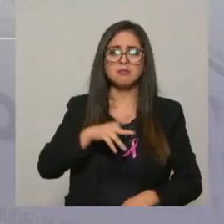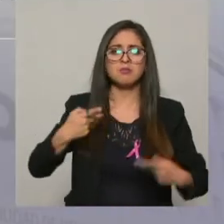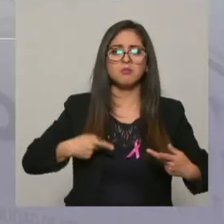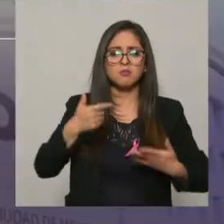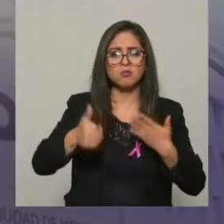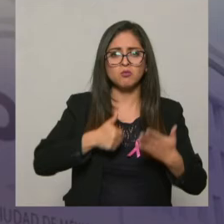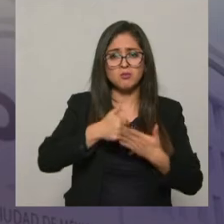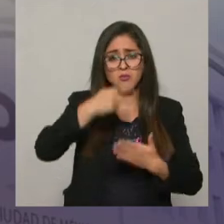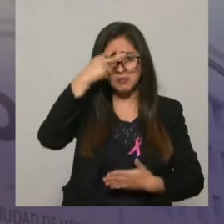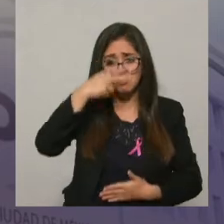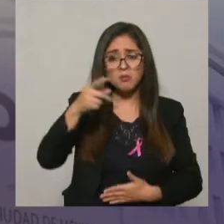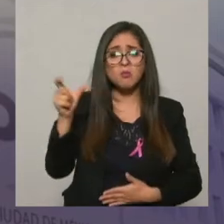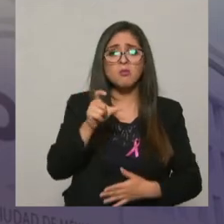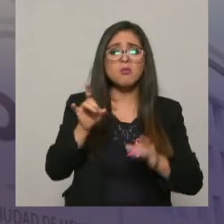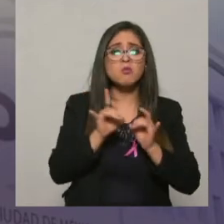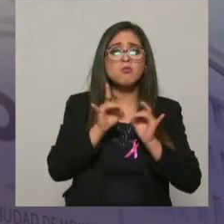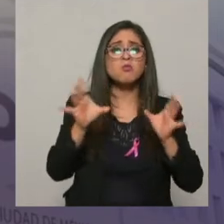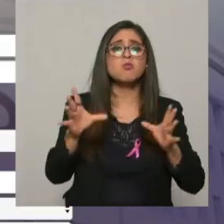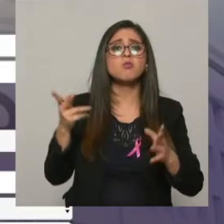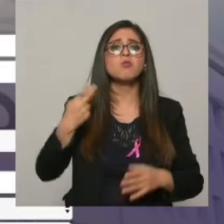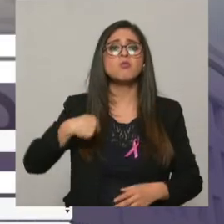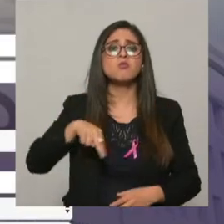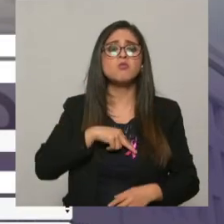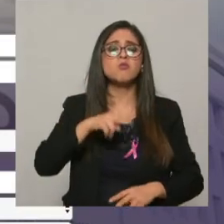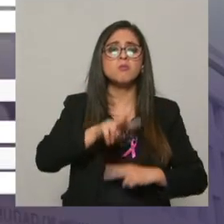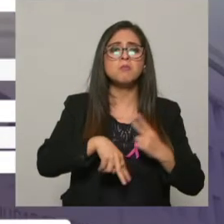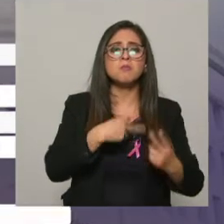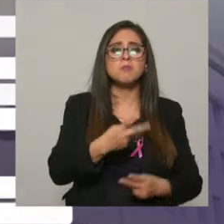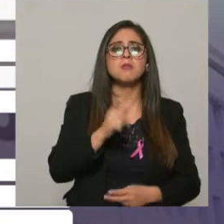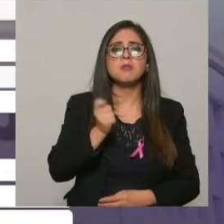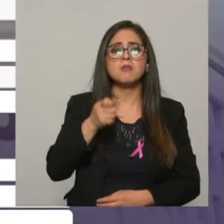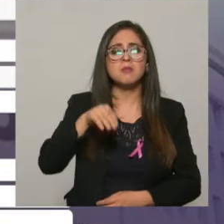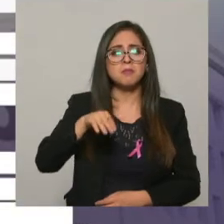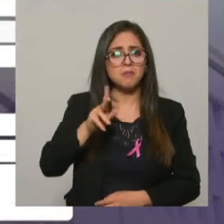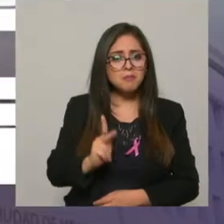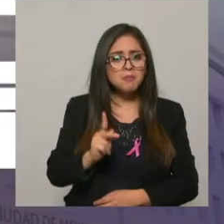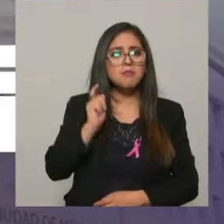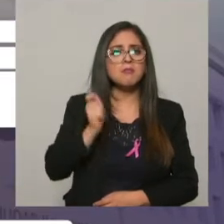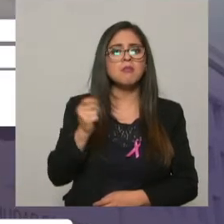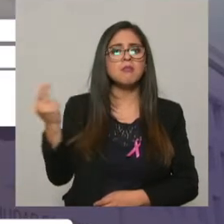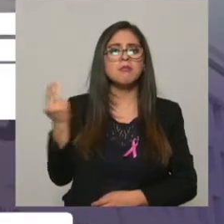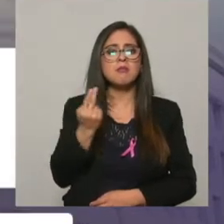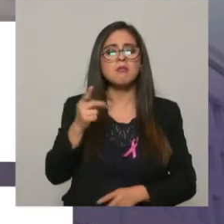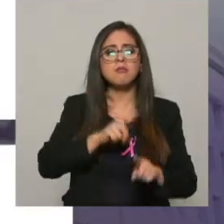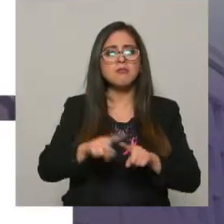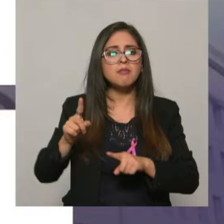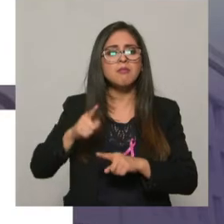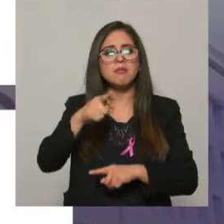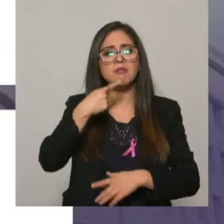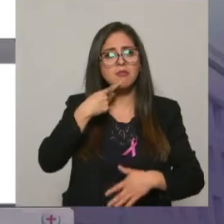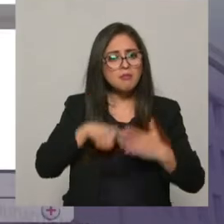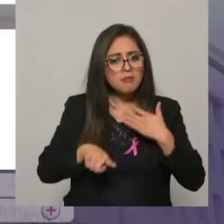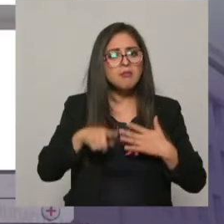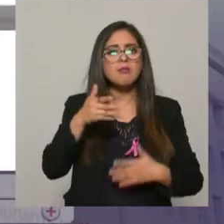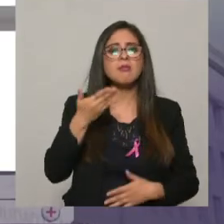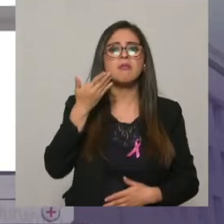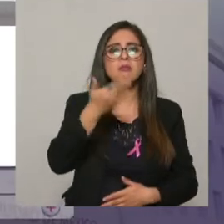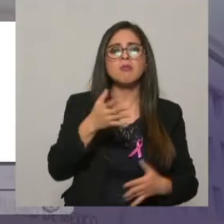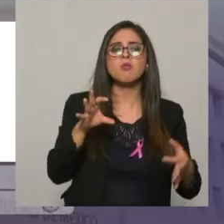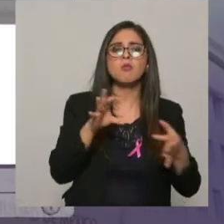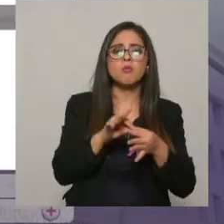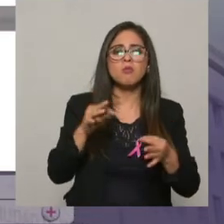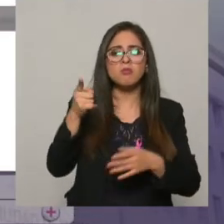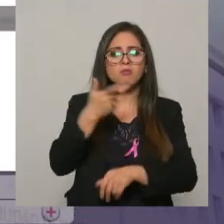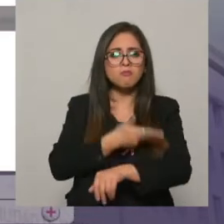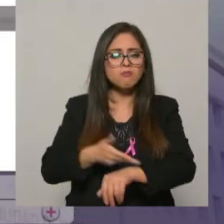ocurre algo, pues acudimos al Ministerio Público físico a hacer nuestras quejas. Pero la verdad es que es una herramienta digital que existe